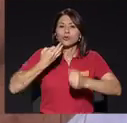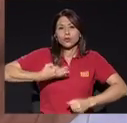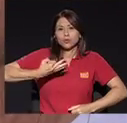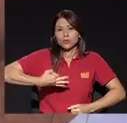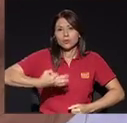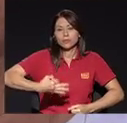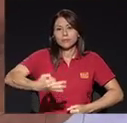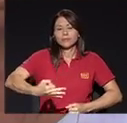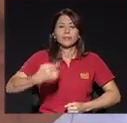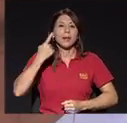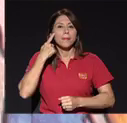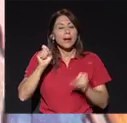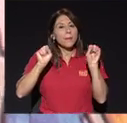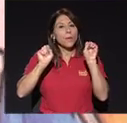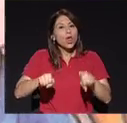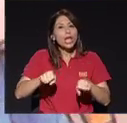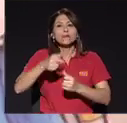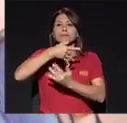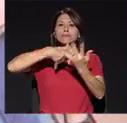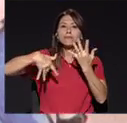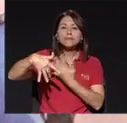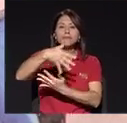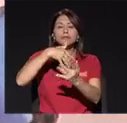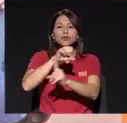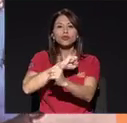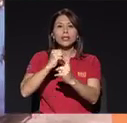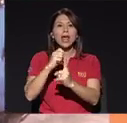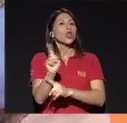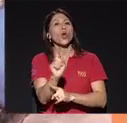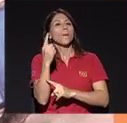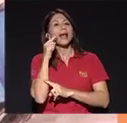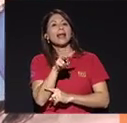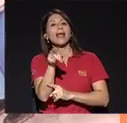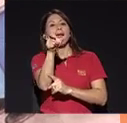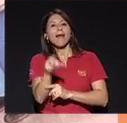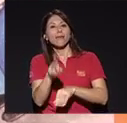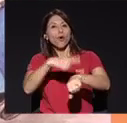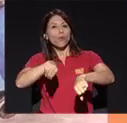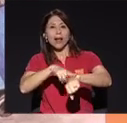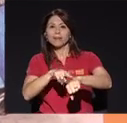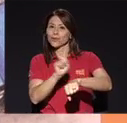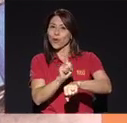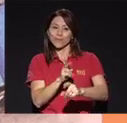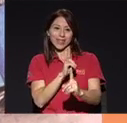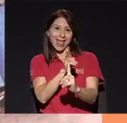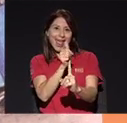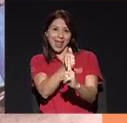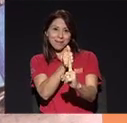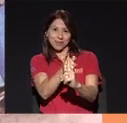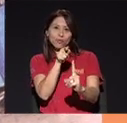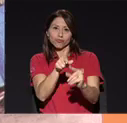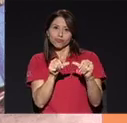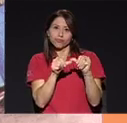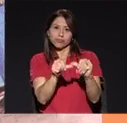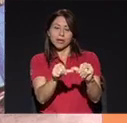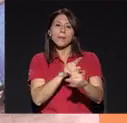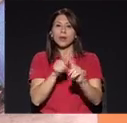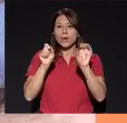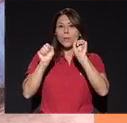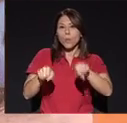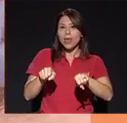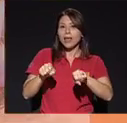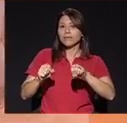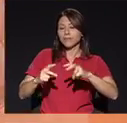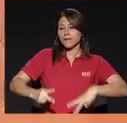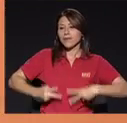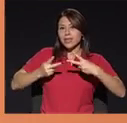para poder convivir en sociedad, ¿verdad? No para normalizarlo, para que siga siendo él, pero que pueda vivir en sociedad, nos